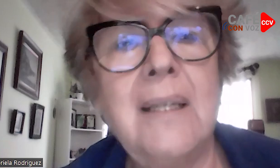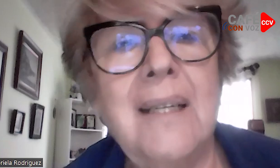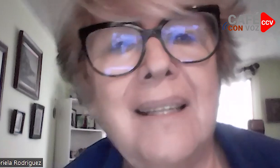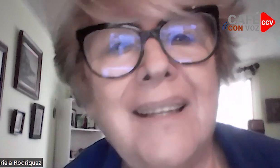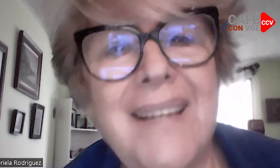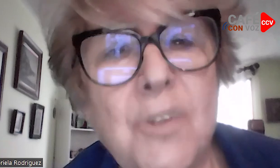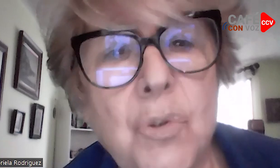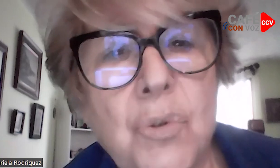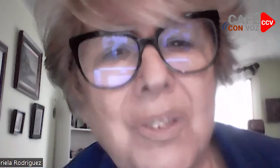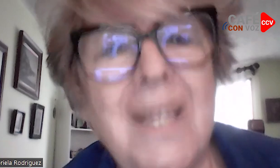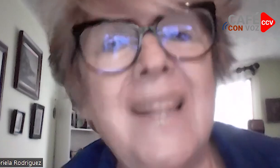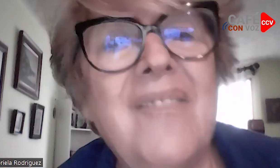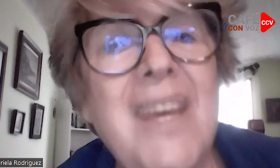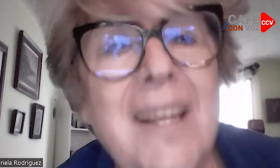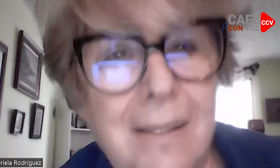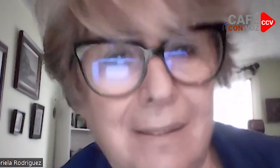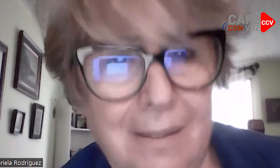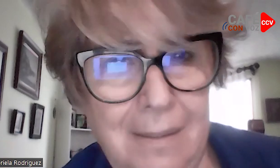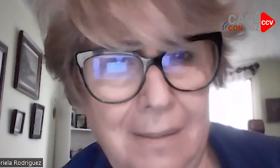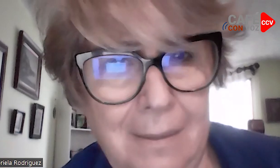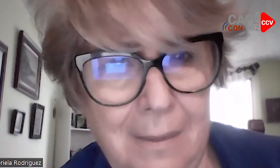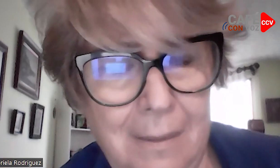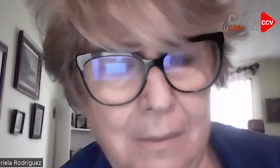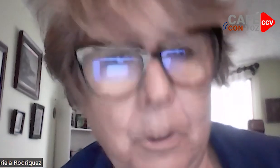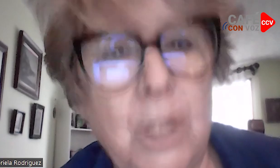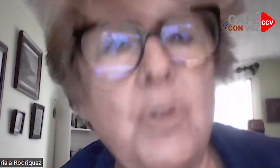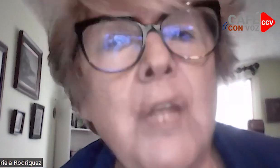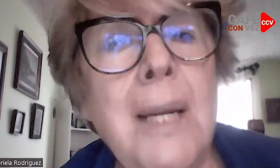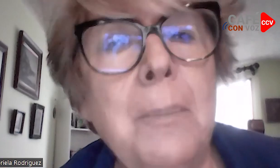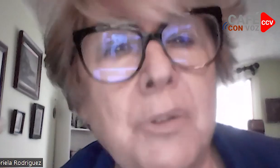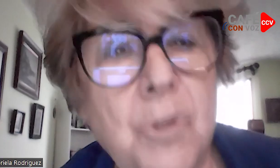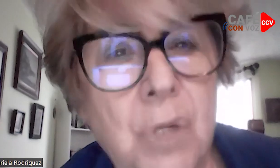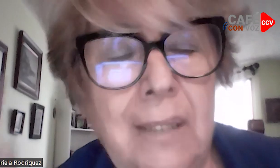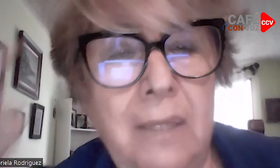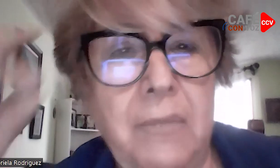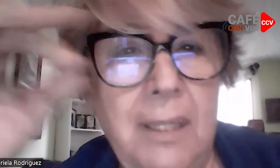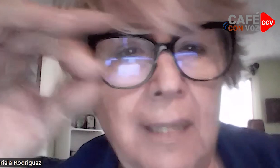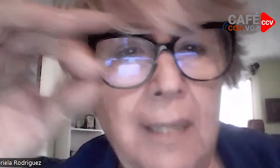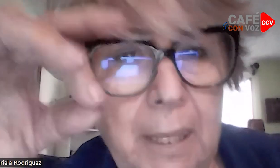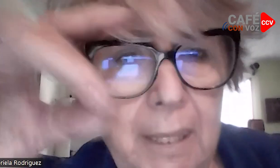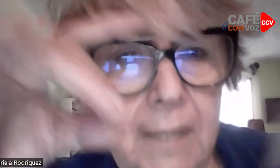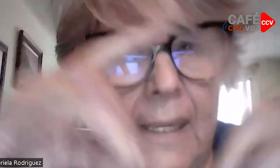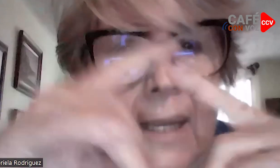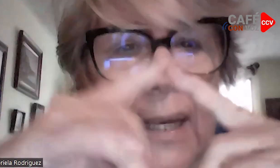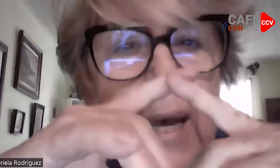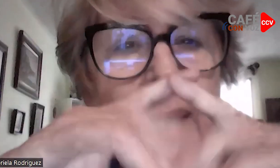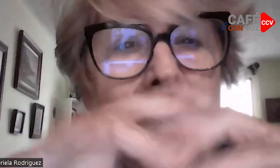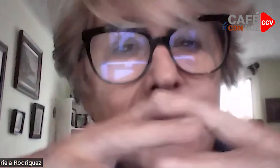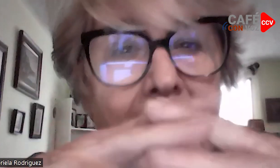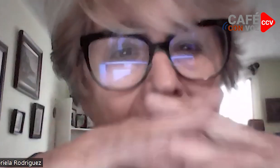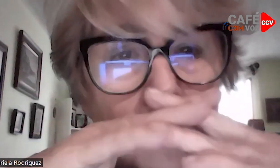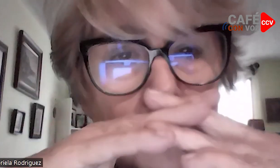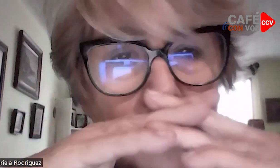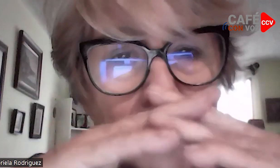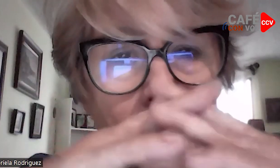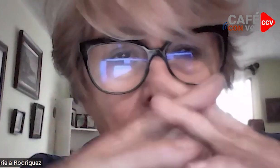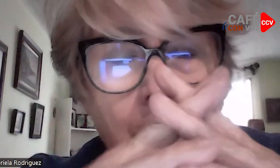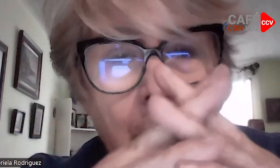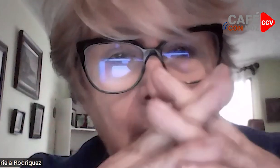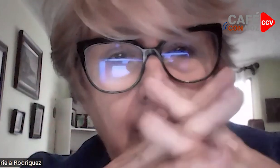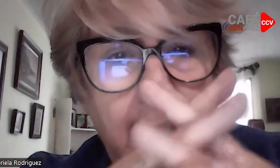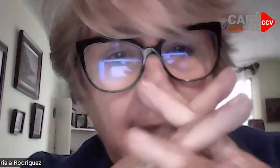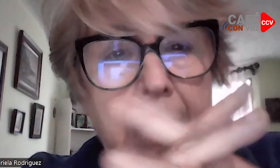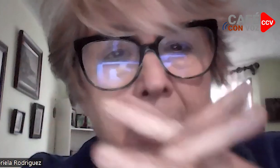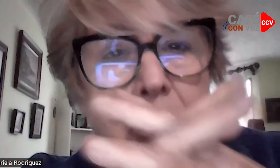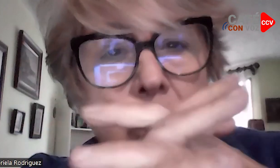poder tener derechos y deberes porque todas las personas que vienen al país a trabajar por ejemplo